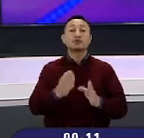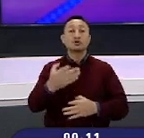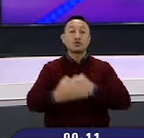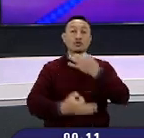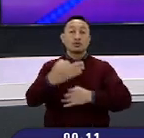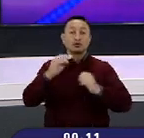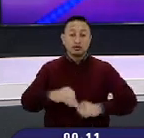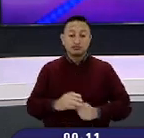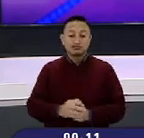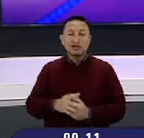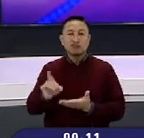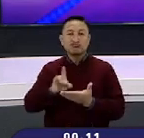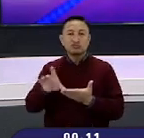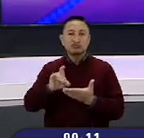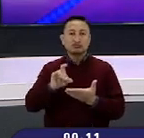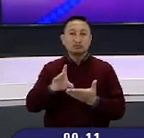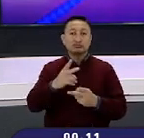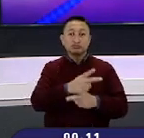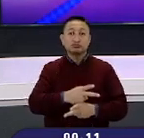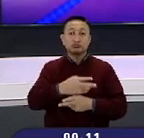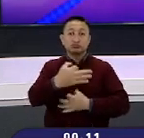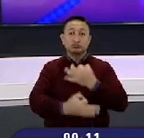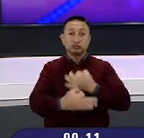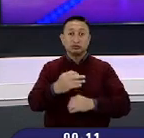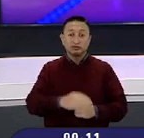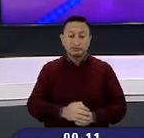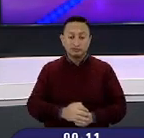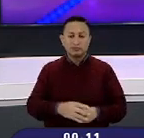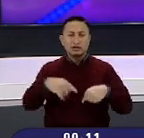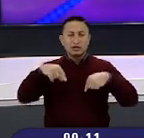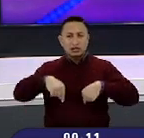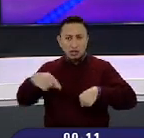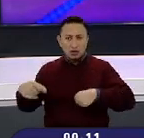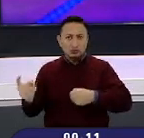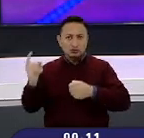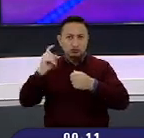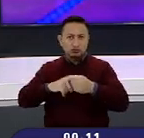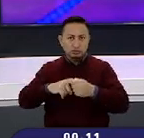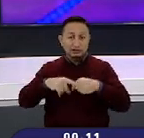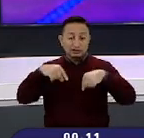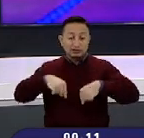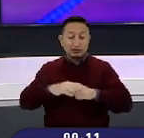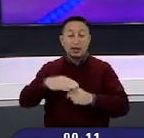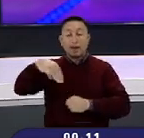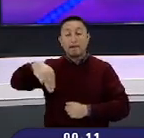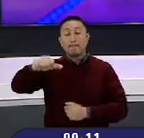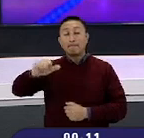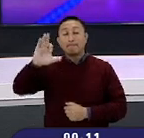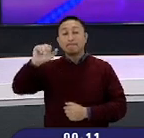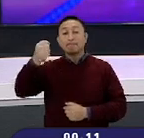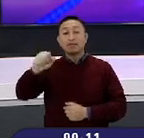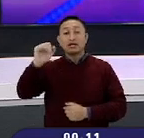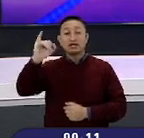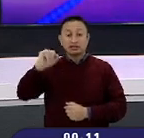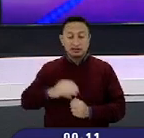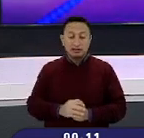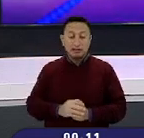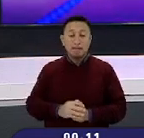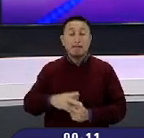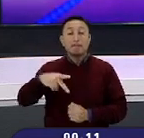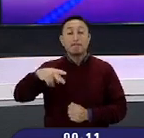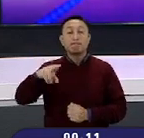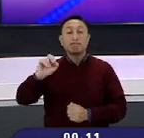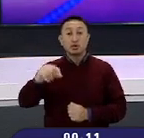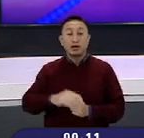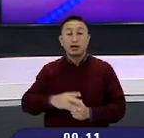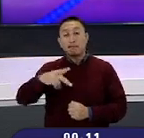judiciales fueron destituidos por el Consejo de la Judicatura al haber sido vinculados a casos tales como metástasis, purga y plaga. Los